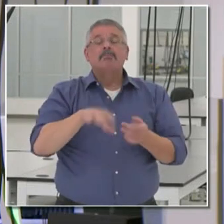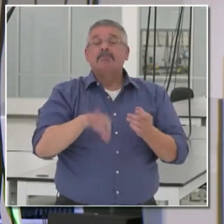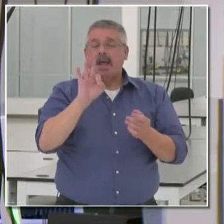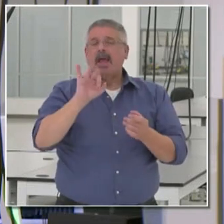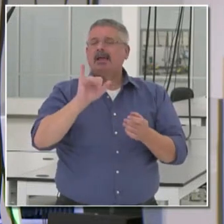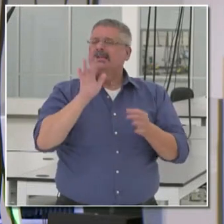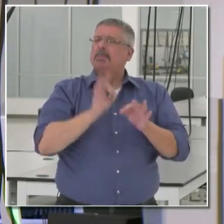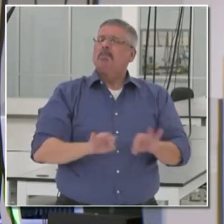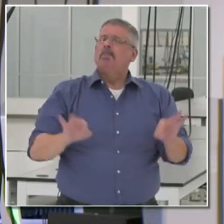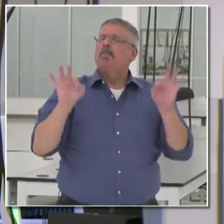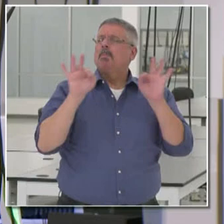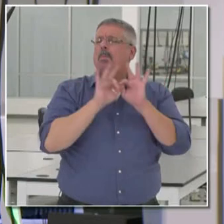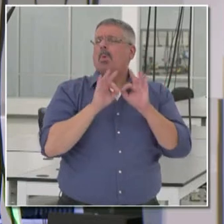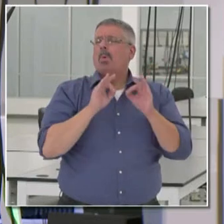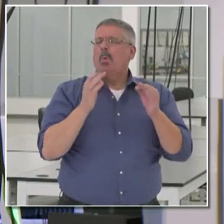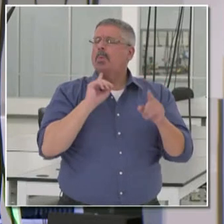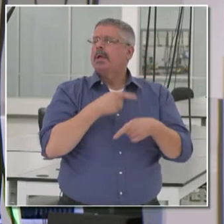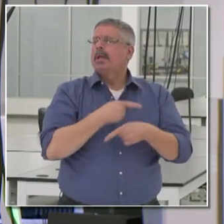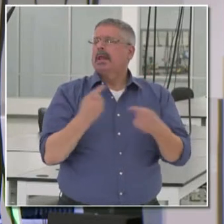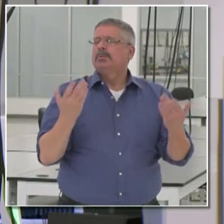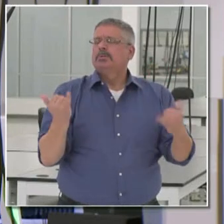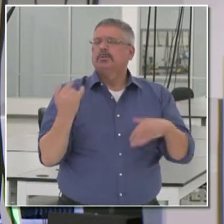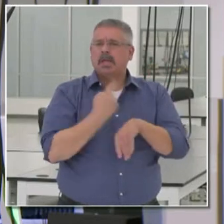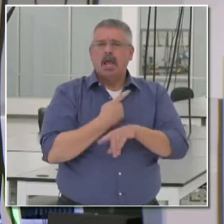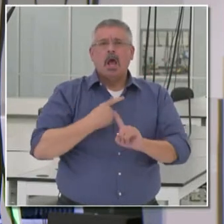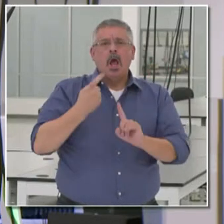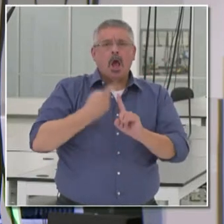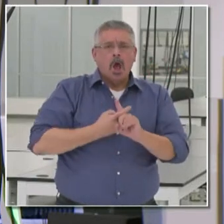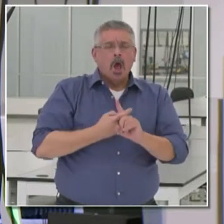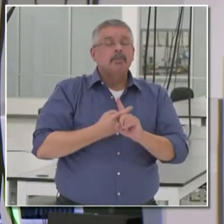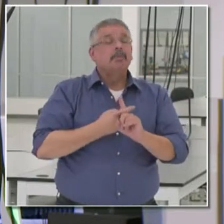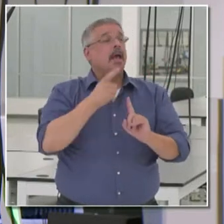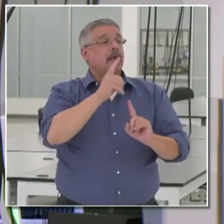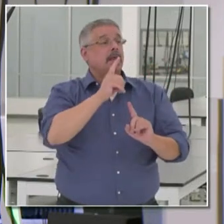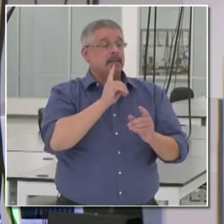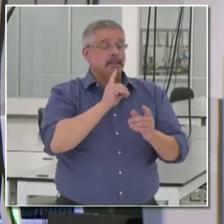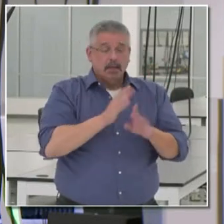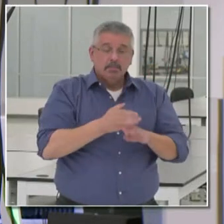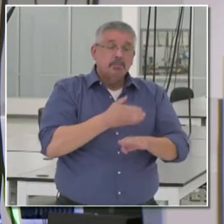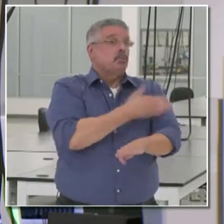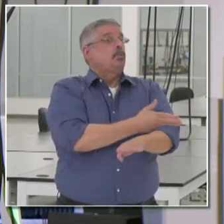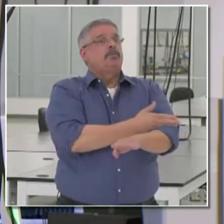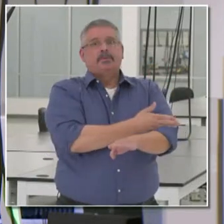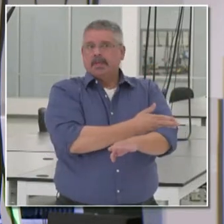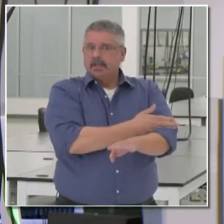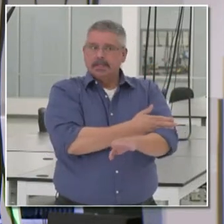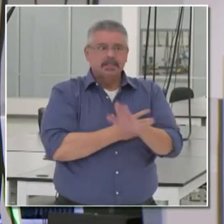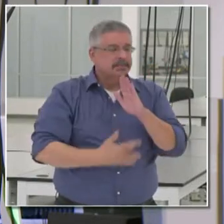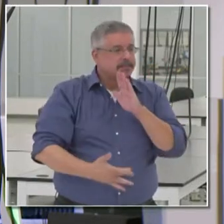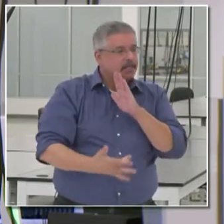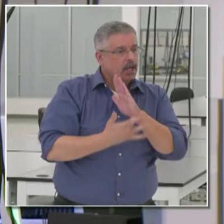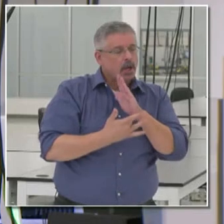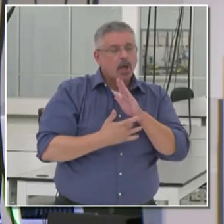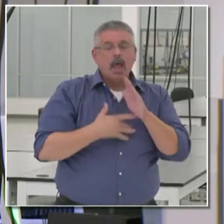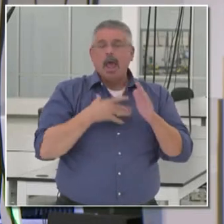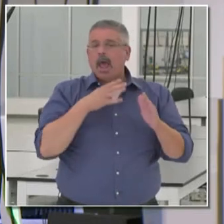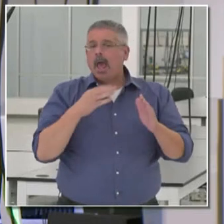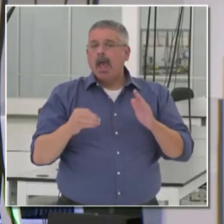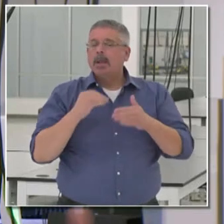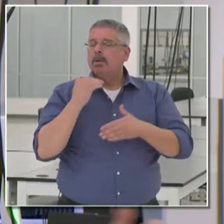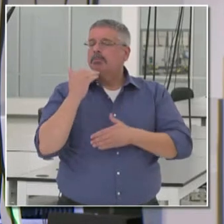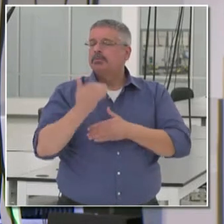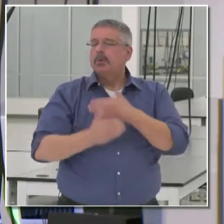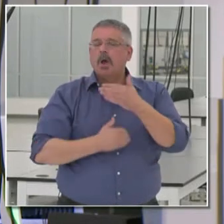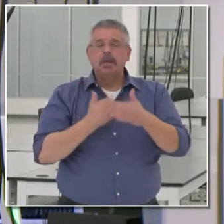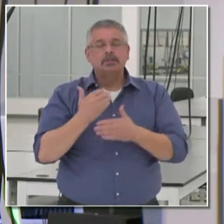importante saber que eso es parte de nuestra colaboración que estamos avanzando y automatizando y mejorando las tecnologías y